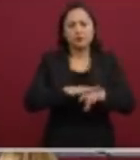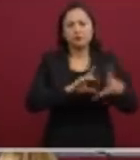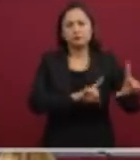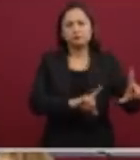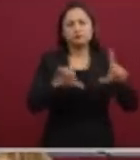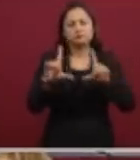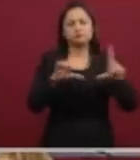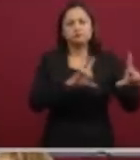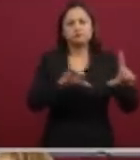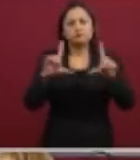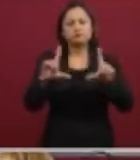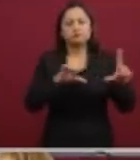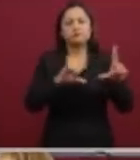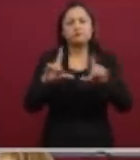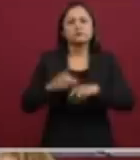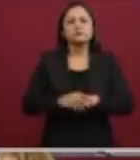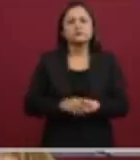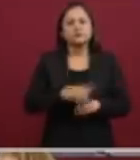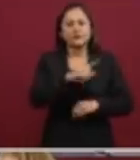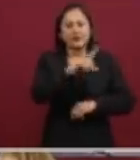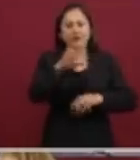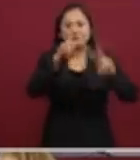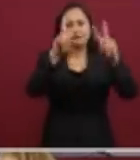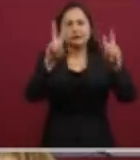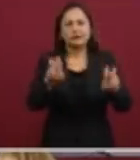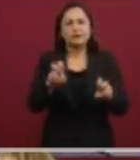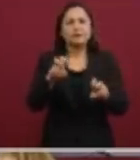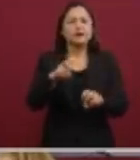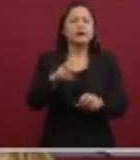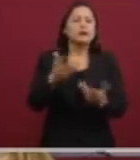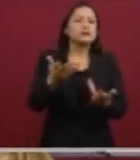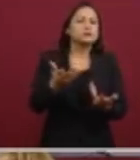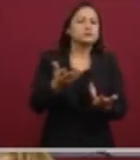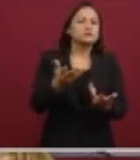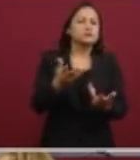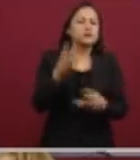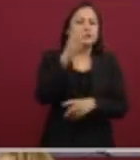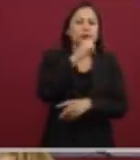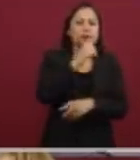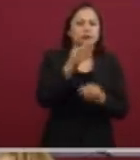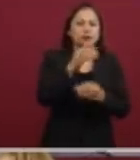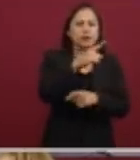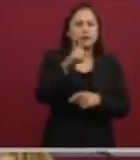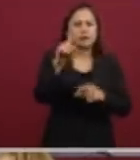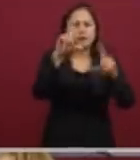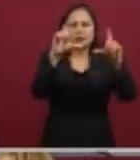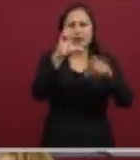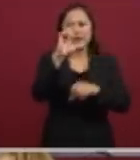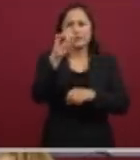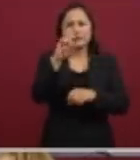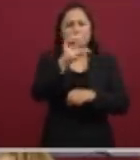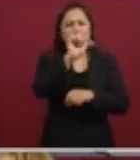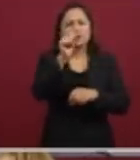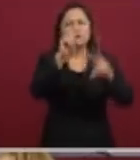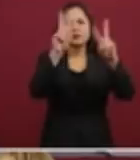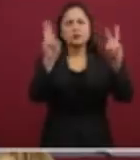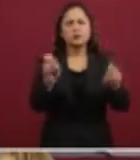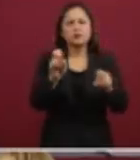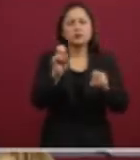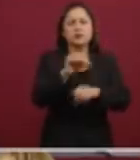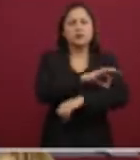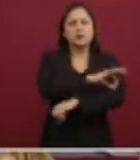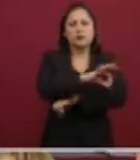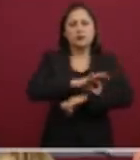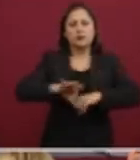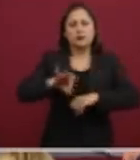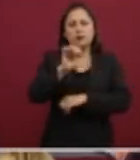Donde están, digamos, lo de los climas. Uno que dice arquitectura, más. Eso.